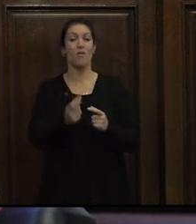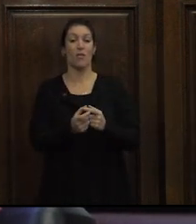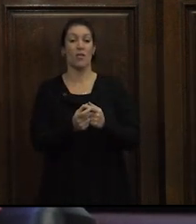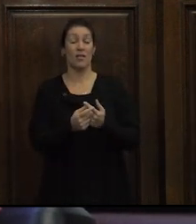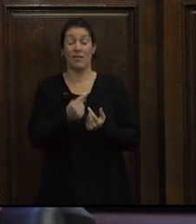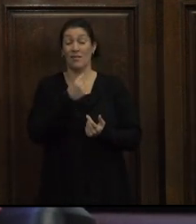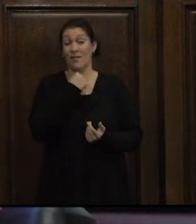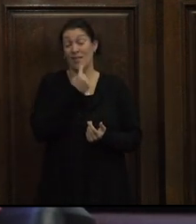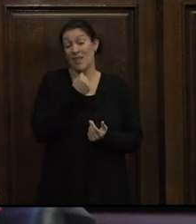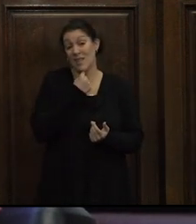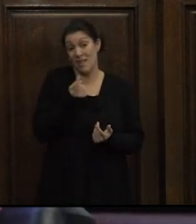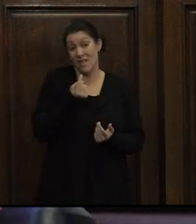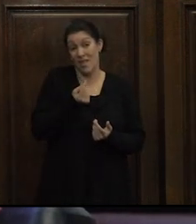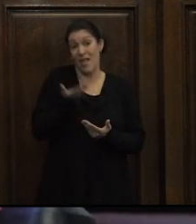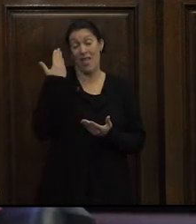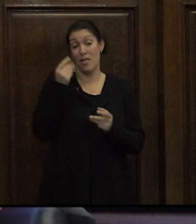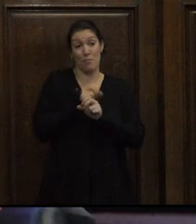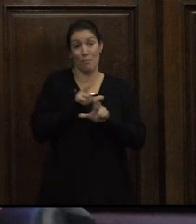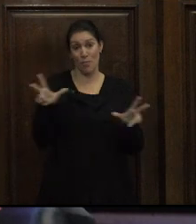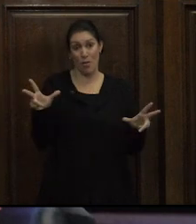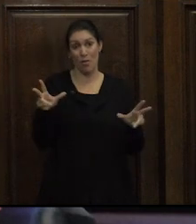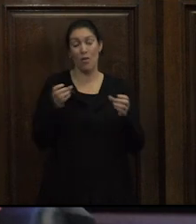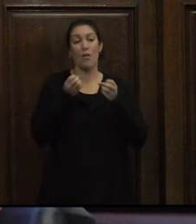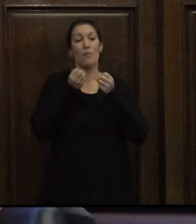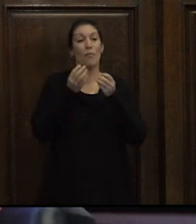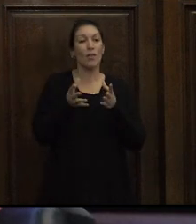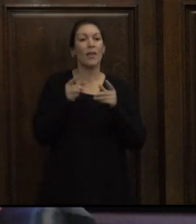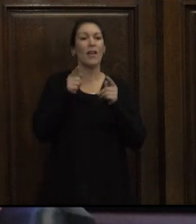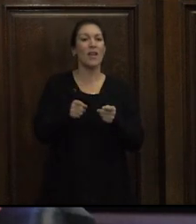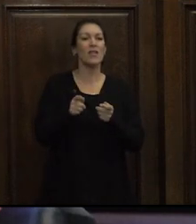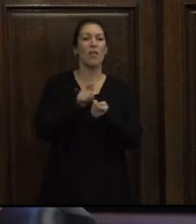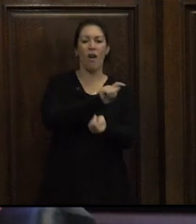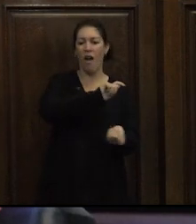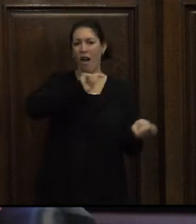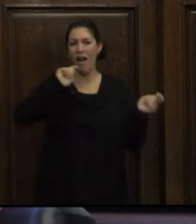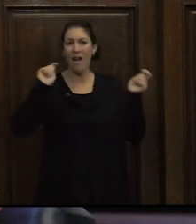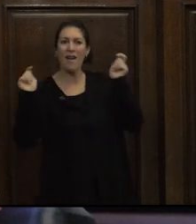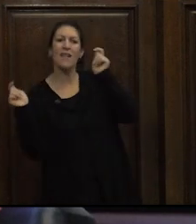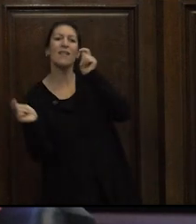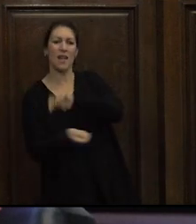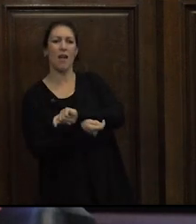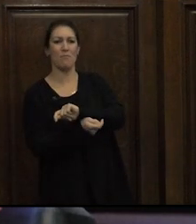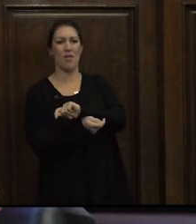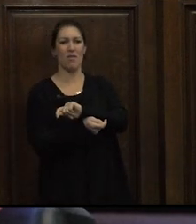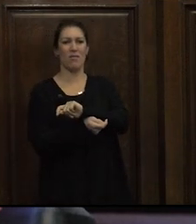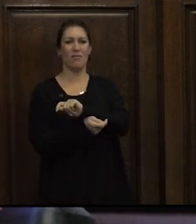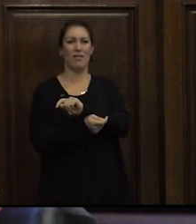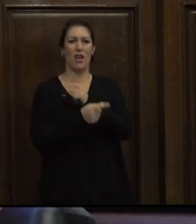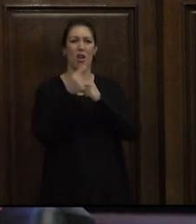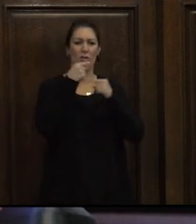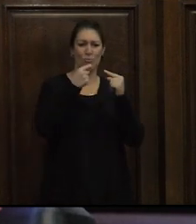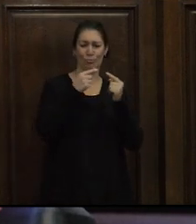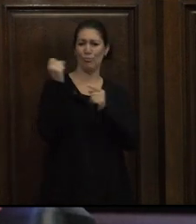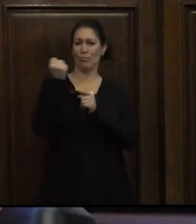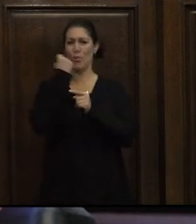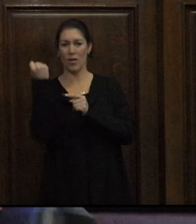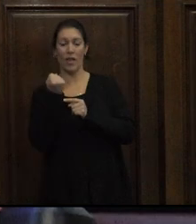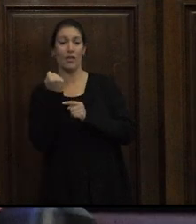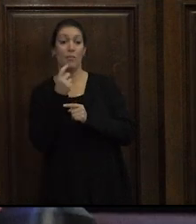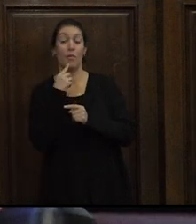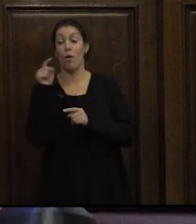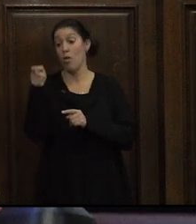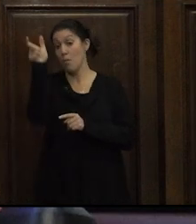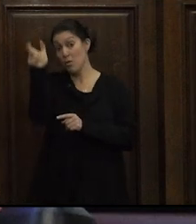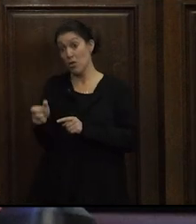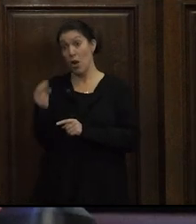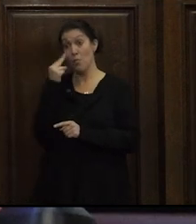Más de lo que tiende a funcionar ahora, porque hay ese pasaje de lo centrípeto a lo centrífugo, ¿no? O sea, si el otro